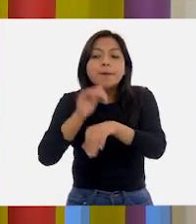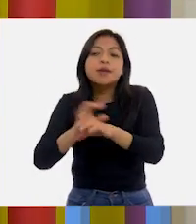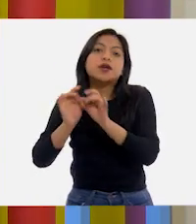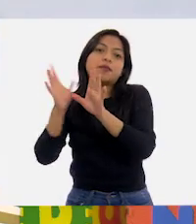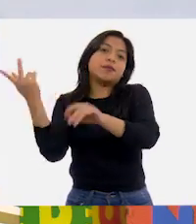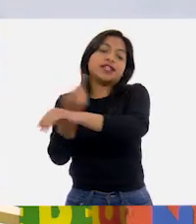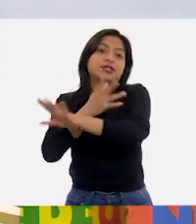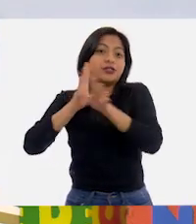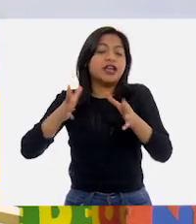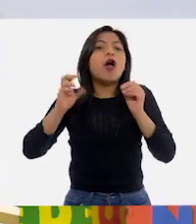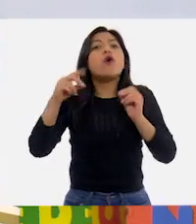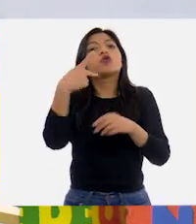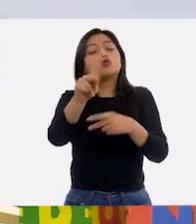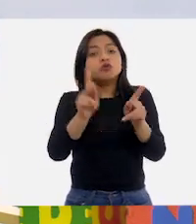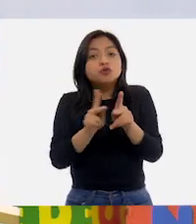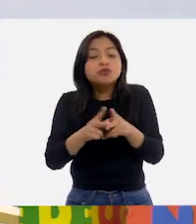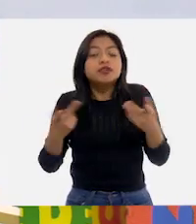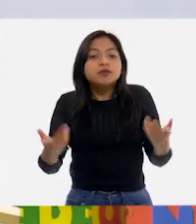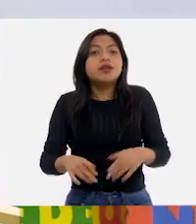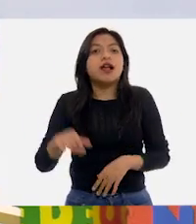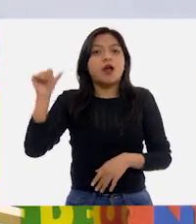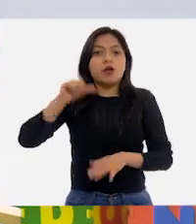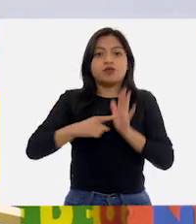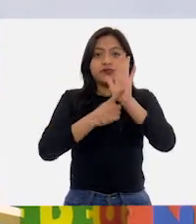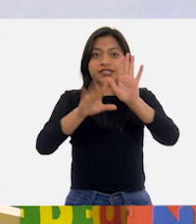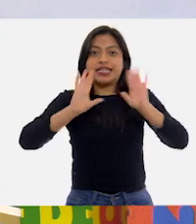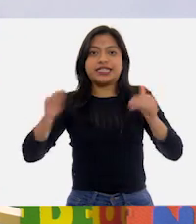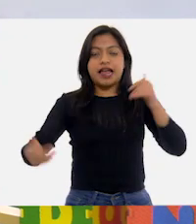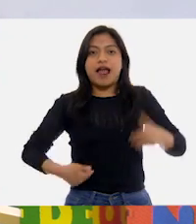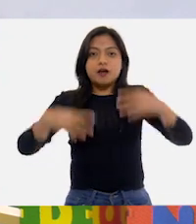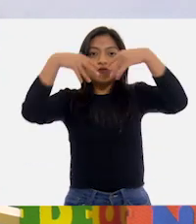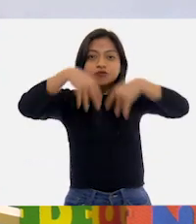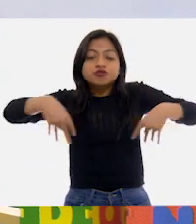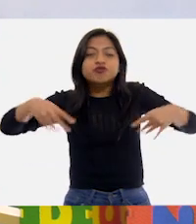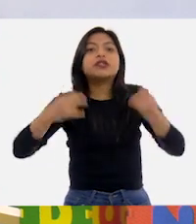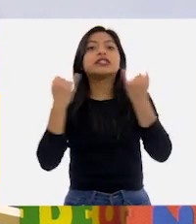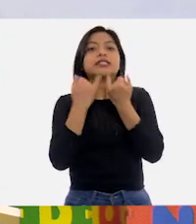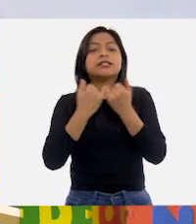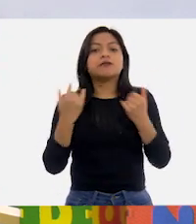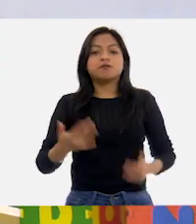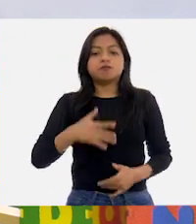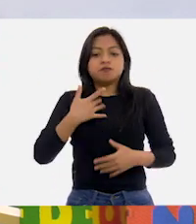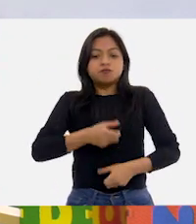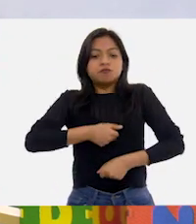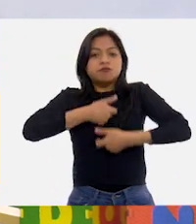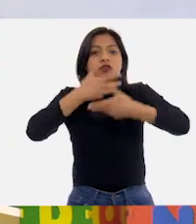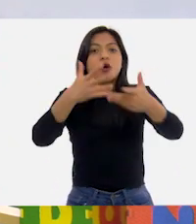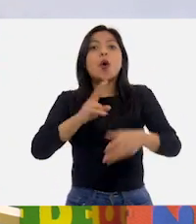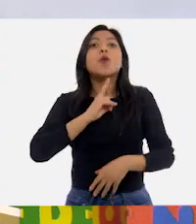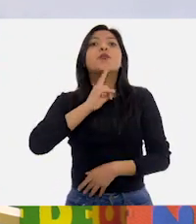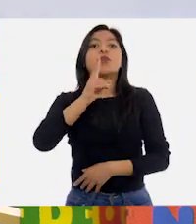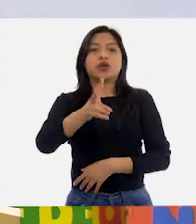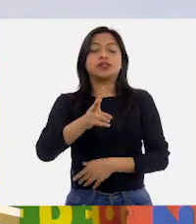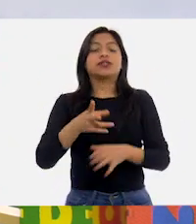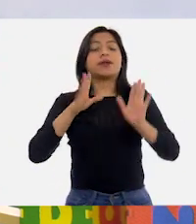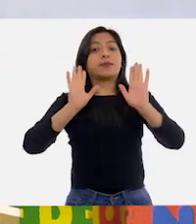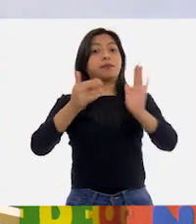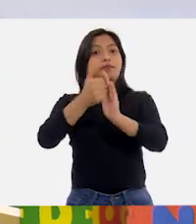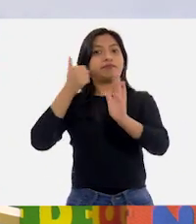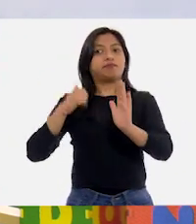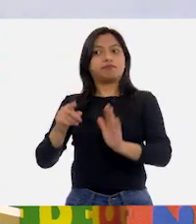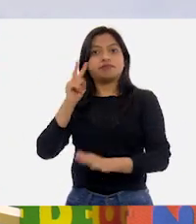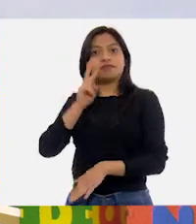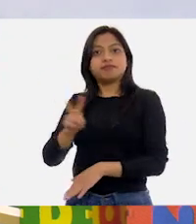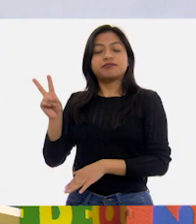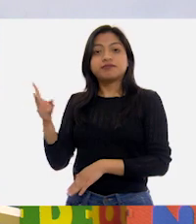algún primo. Ya hemos visto aquí las obras de teatro, hemos visto también expresarnos con la voz, pero ¿cómo viste